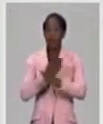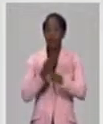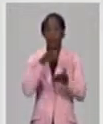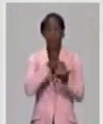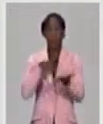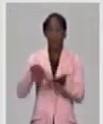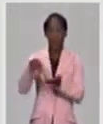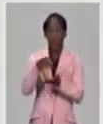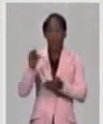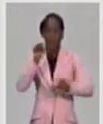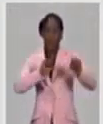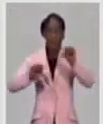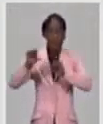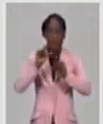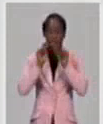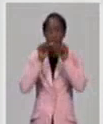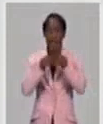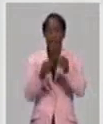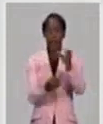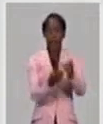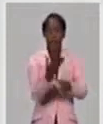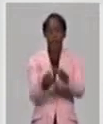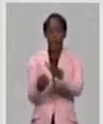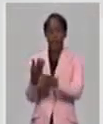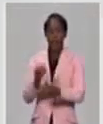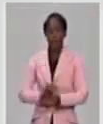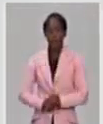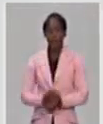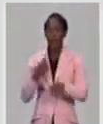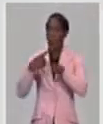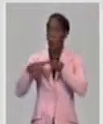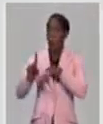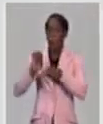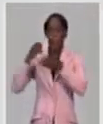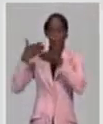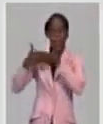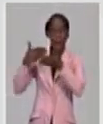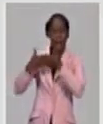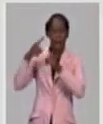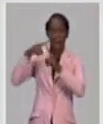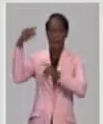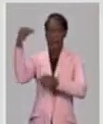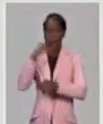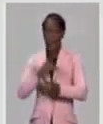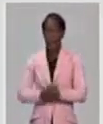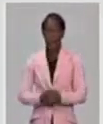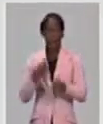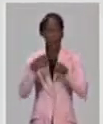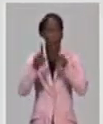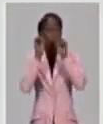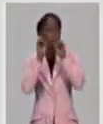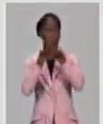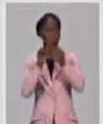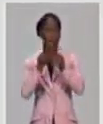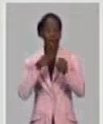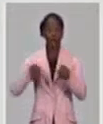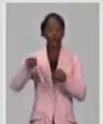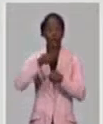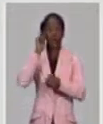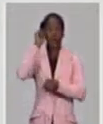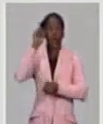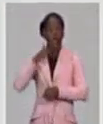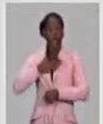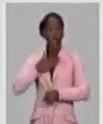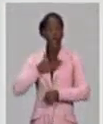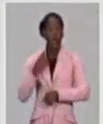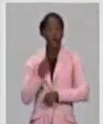de desarrollo e innovación, 4 empresas de alta tecnología. Que esa es una figura como el parque, totalmente novedosa. Nueva.